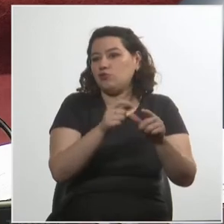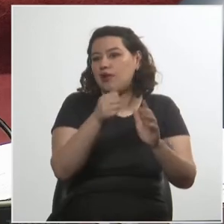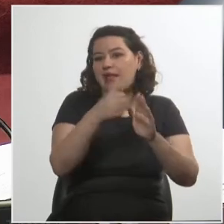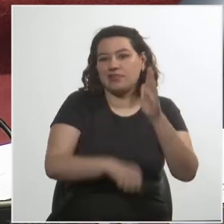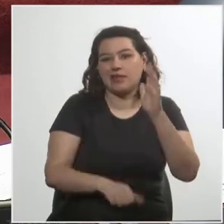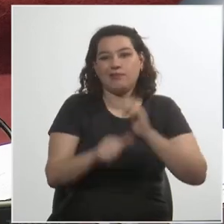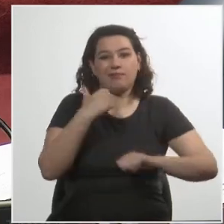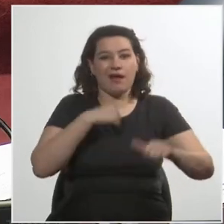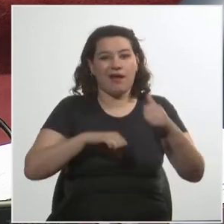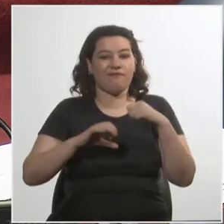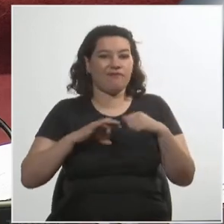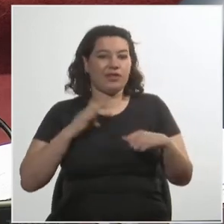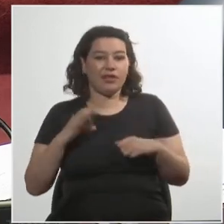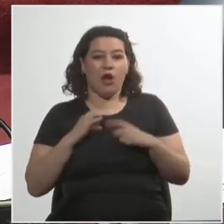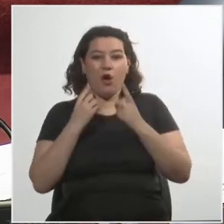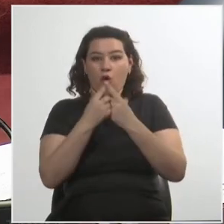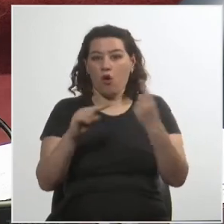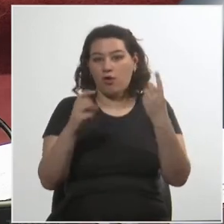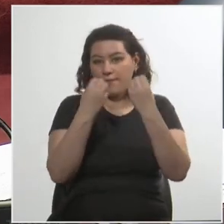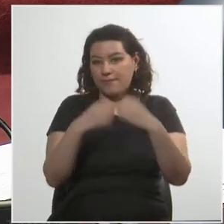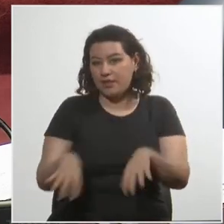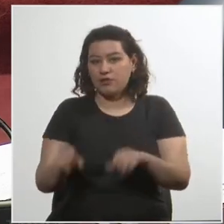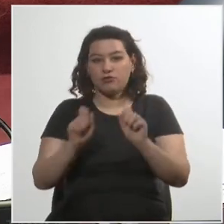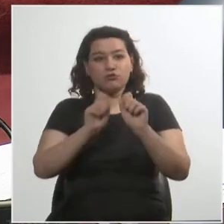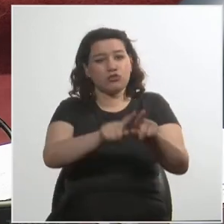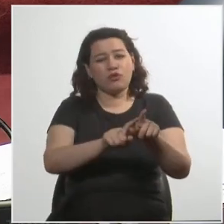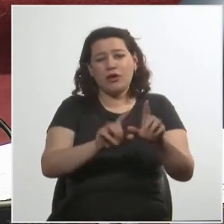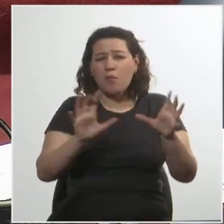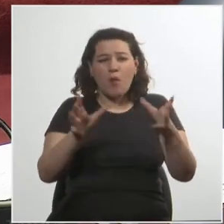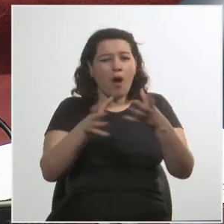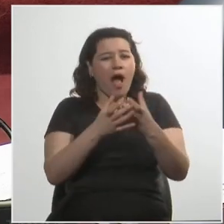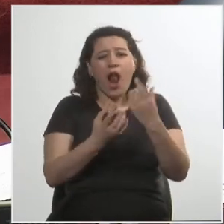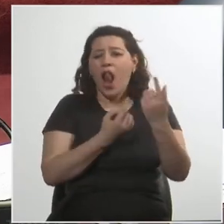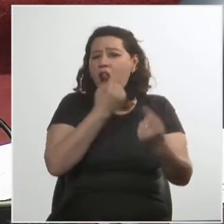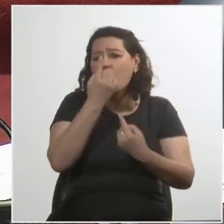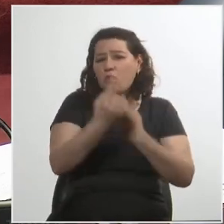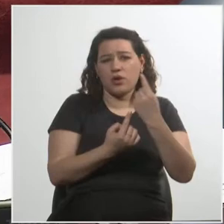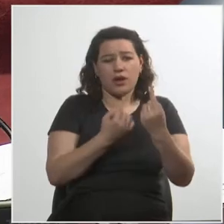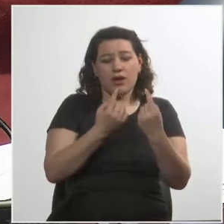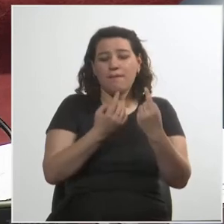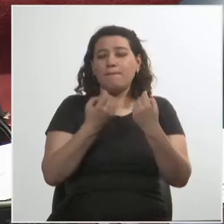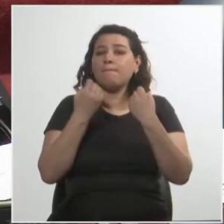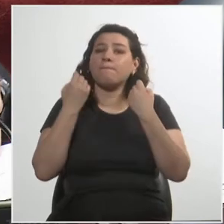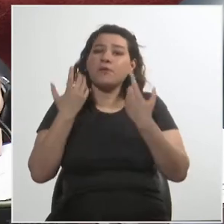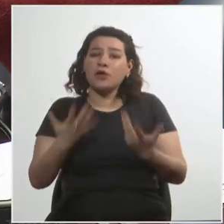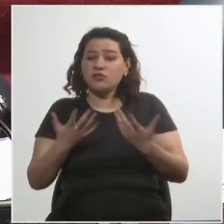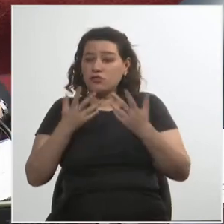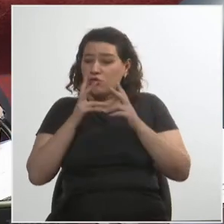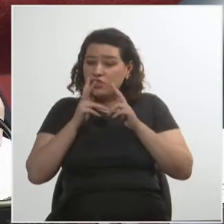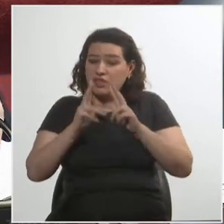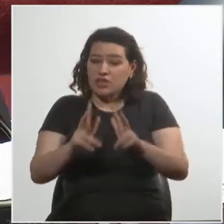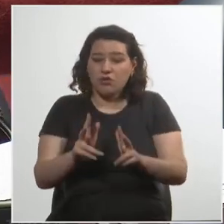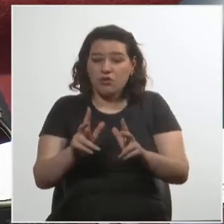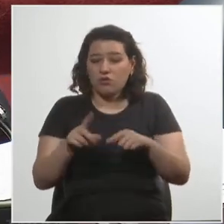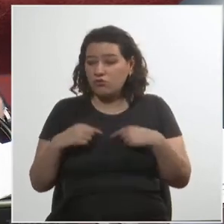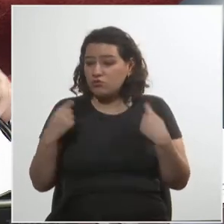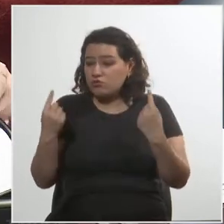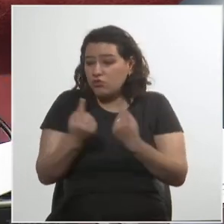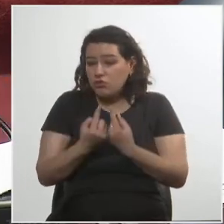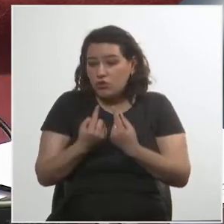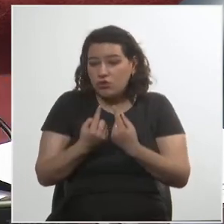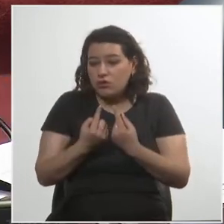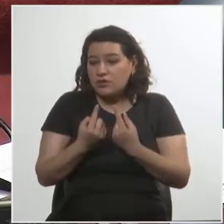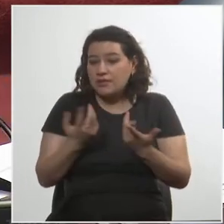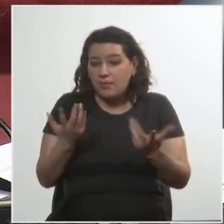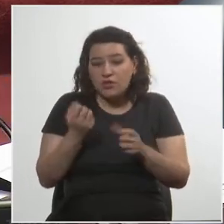o en sus bienes es mucho más restrictivo por eso digo que estamos en consideración que un tema